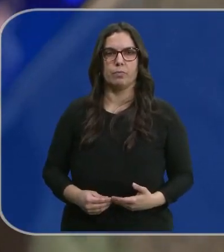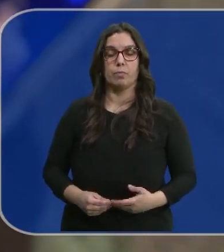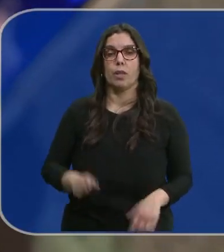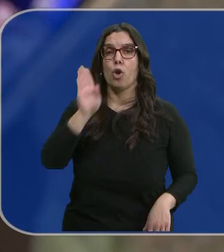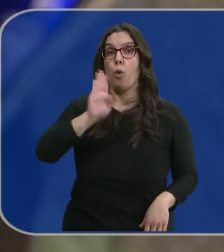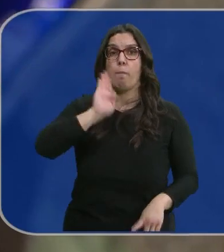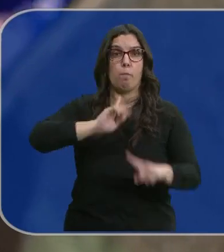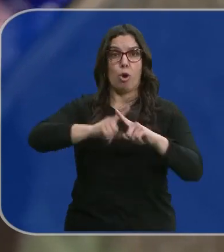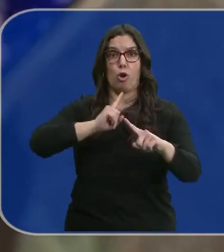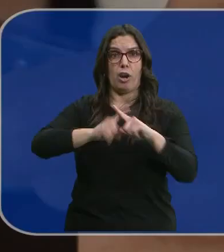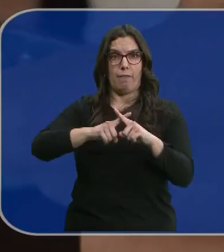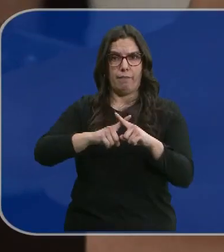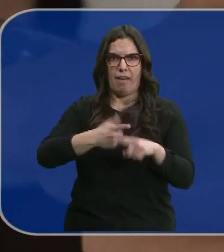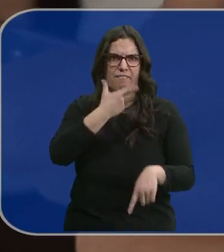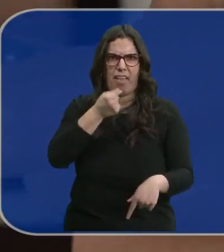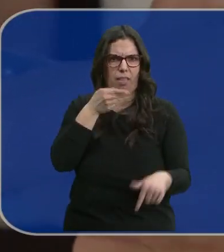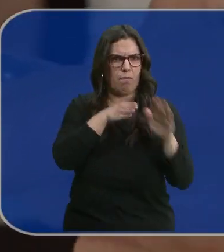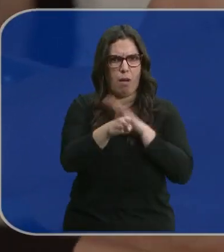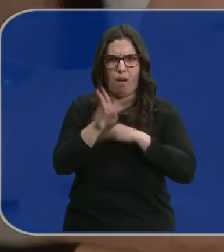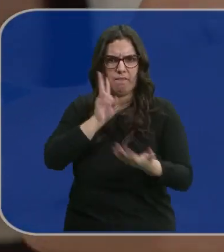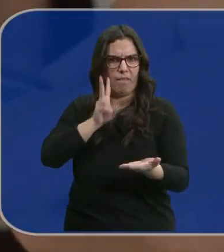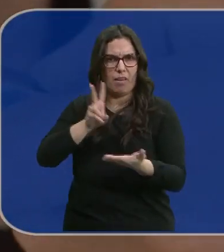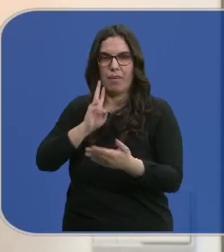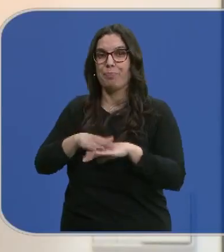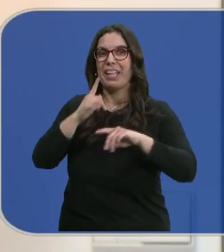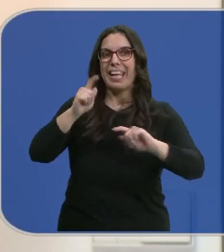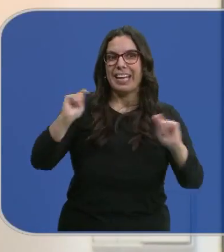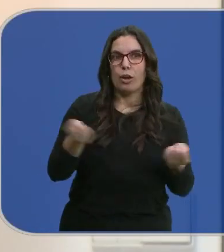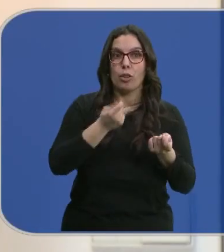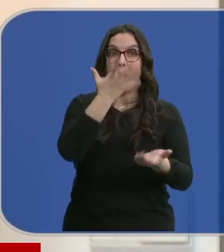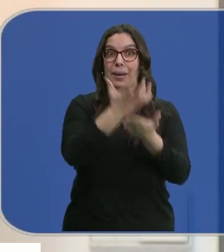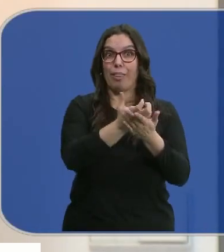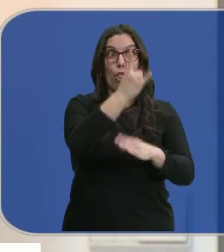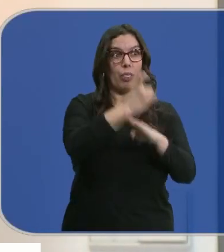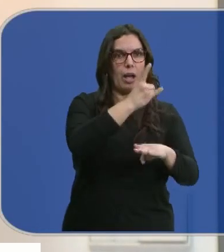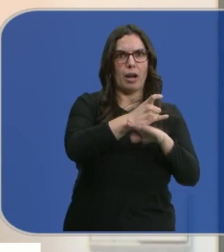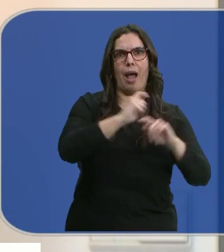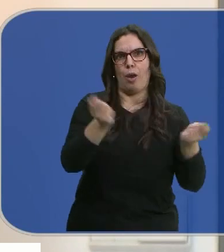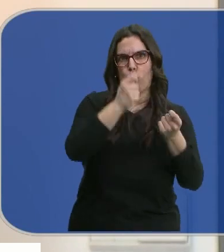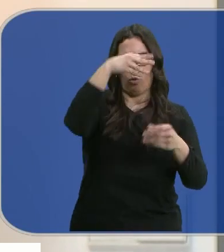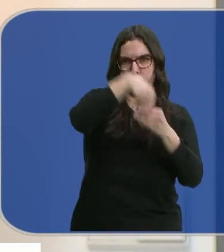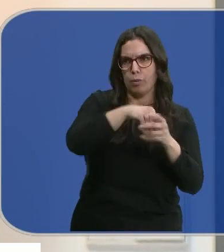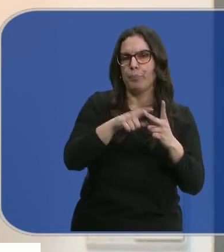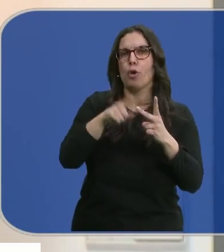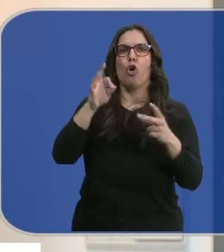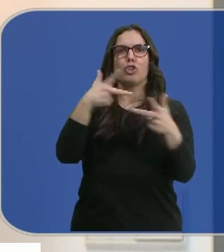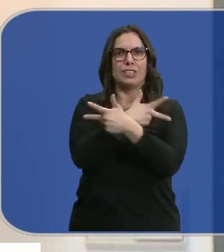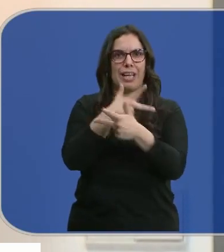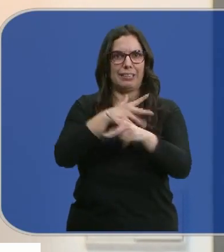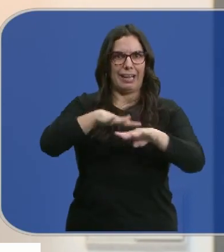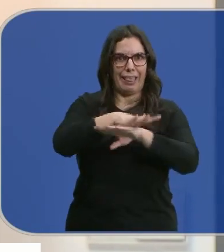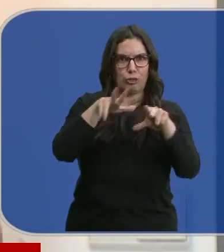La pornografía está a golpe de clic. A través de anuncios cuando se descargan aplicaciones o de chat de redes sociales